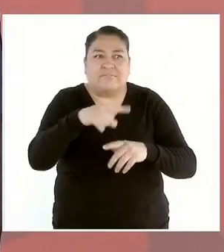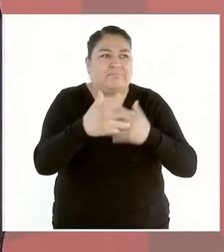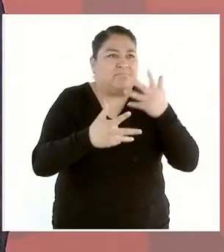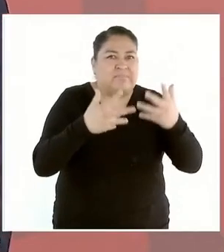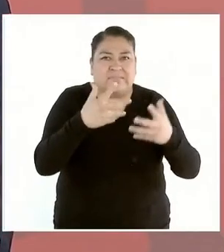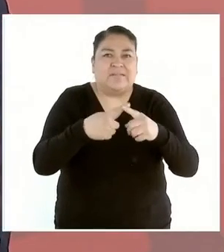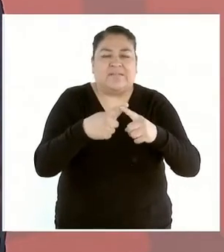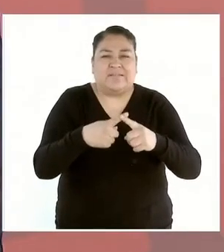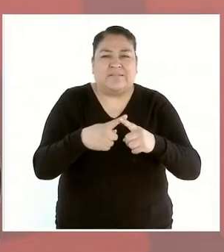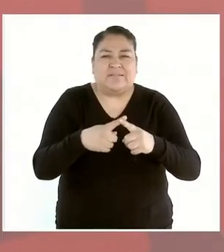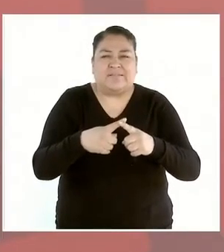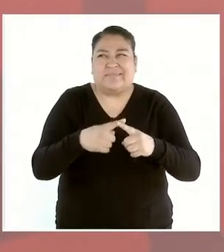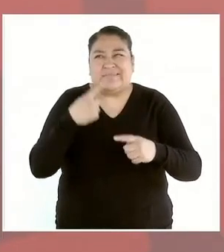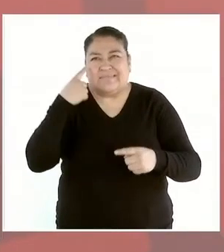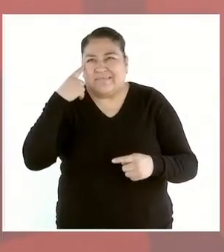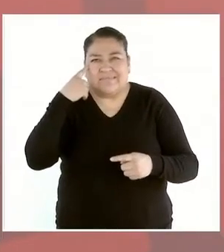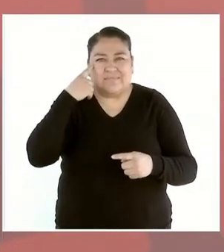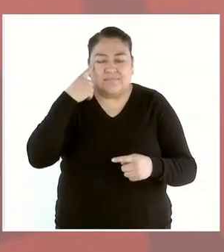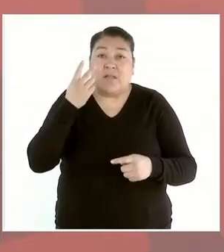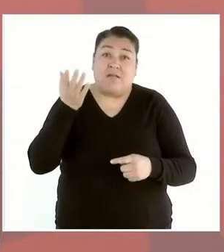a ello contribuyeron